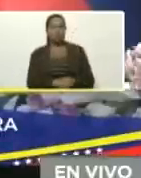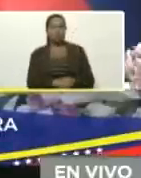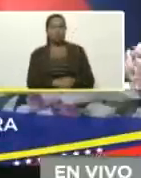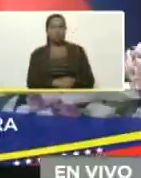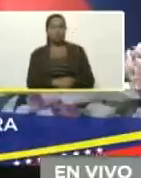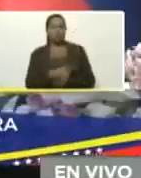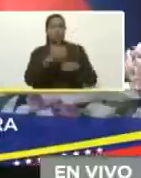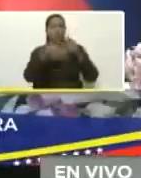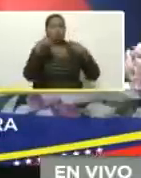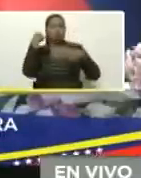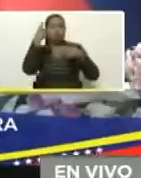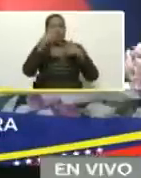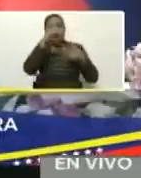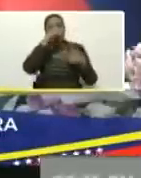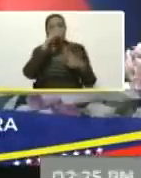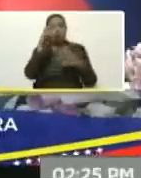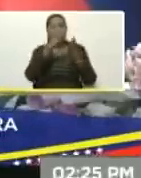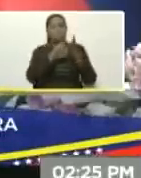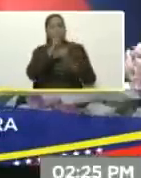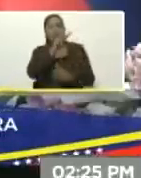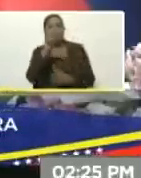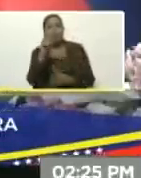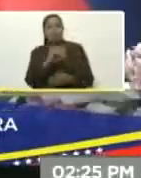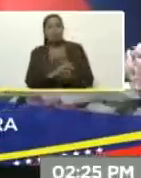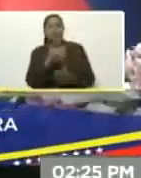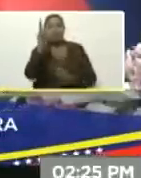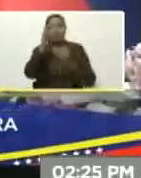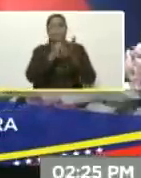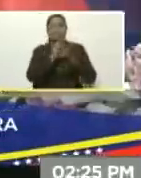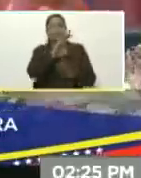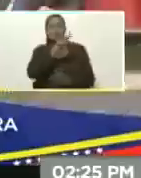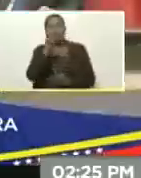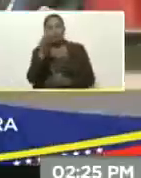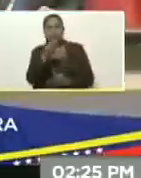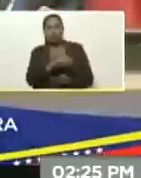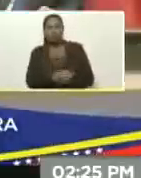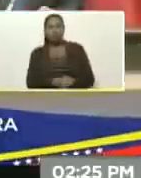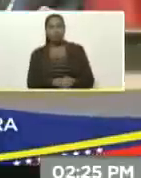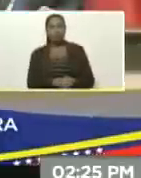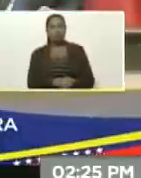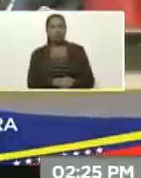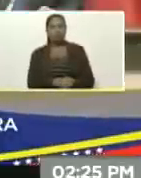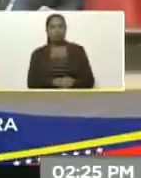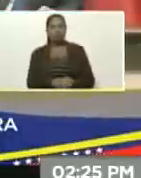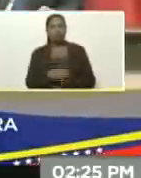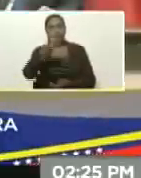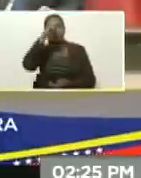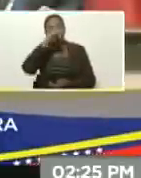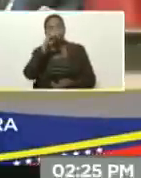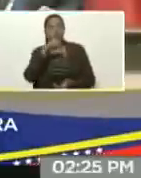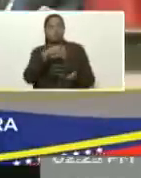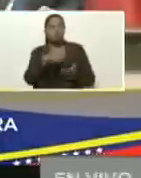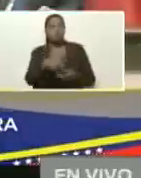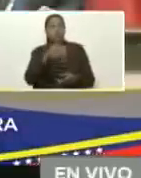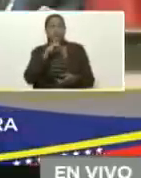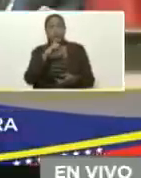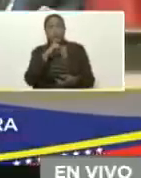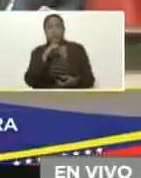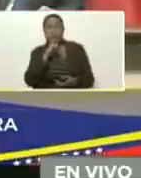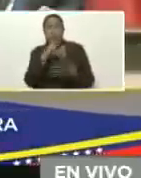Aquellos años 2020, 2021, años de dificultad,